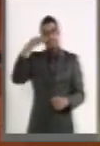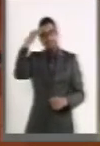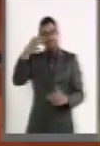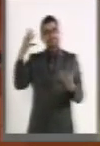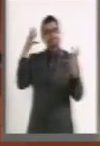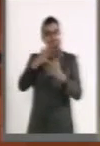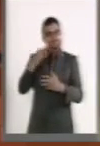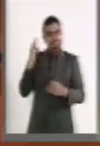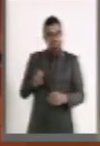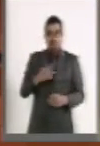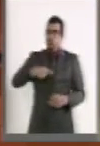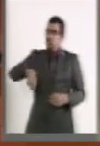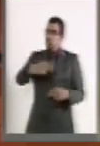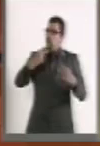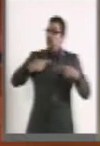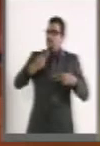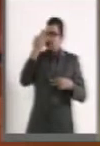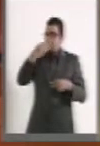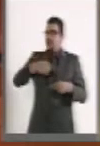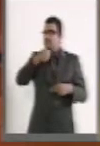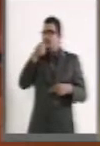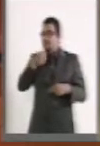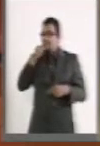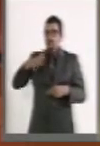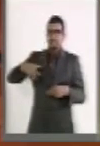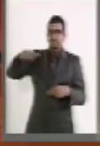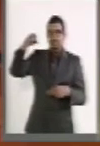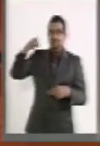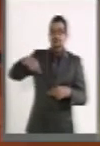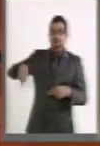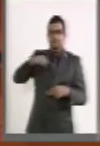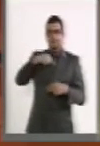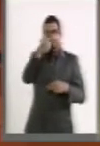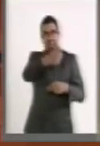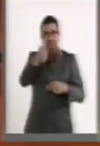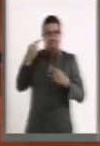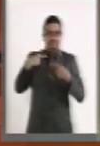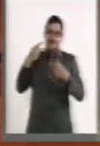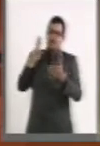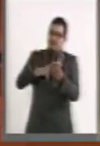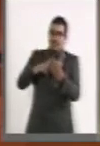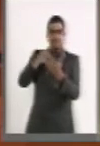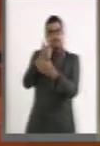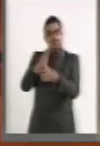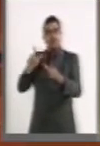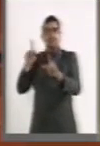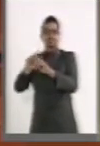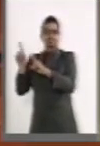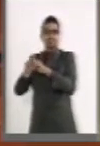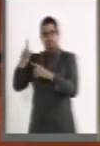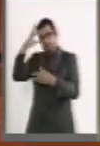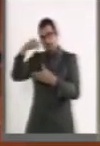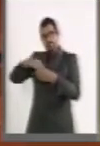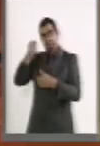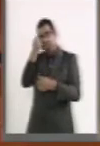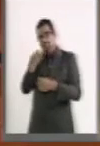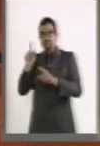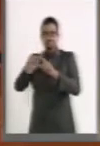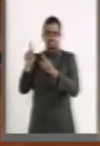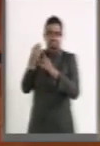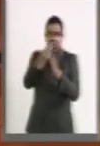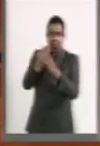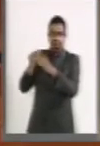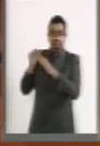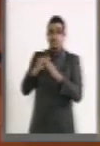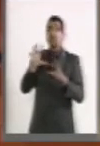Reconozcamos que todas las personas de edad son personas individuales, con necesidades y capacidades particulares, y no un